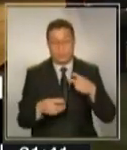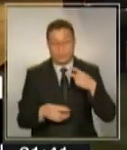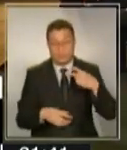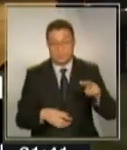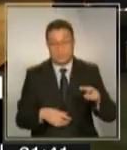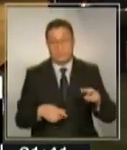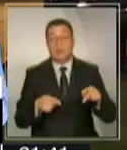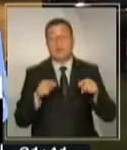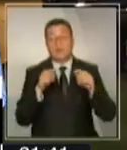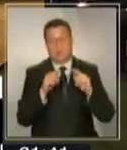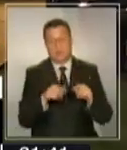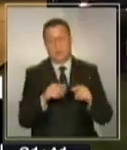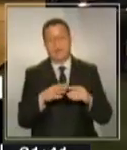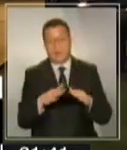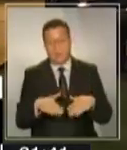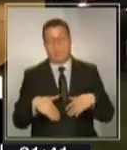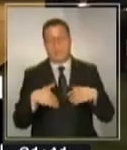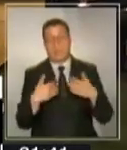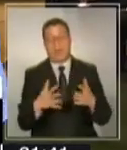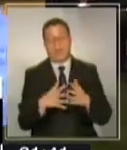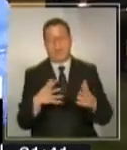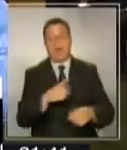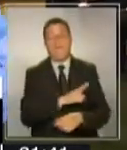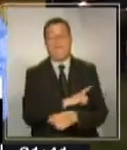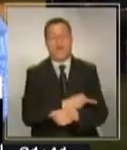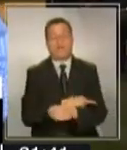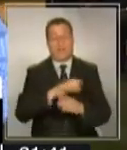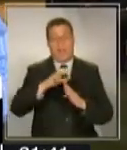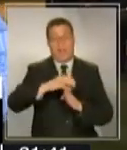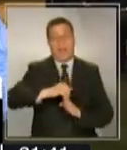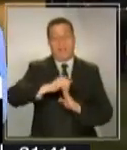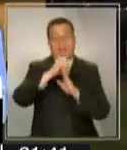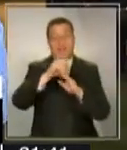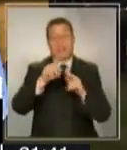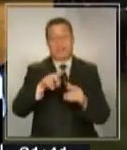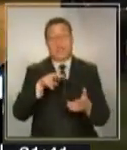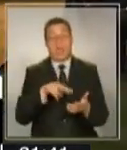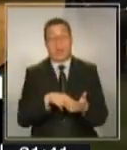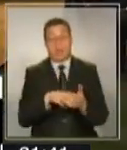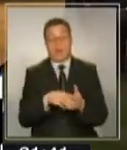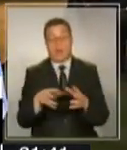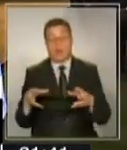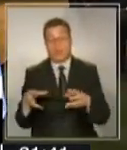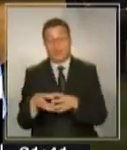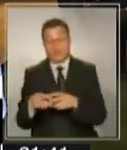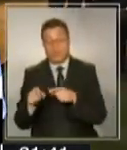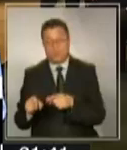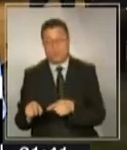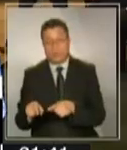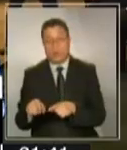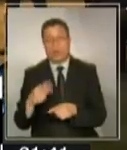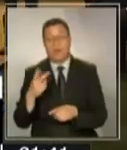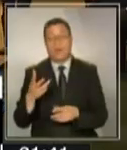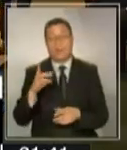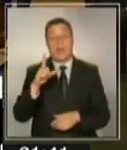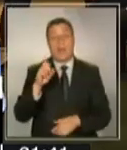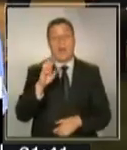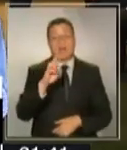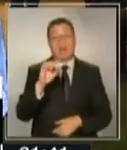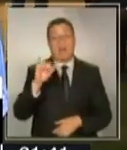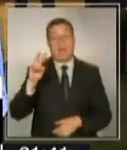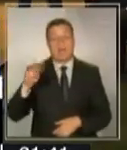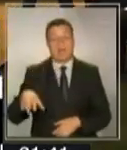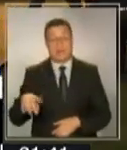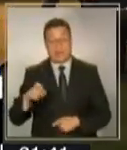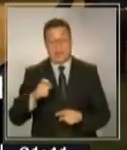va a impulsar con mayor fuerza el liderazgo y esperamos que el sector de don Carlos Larraín,